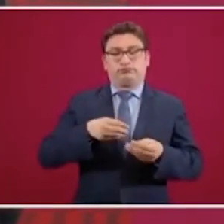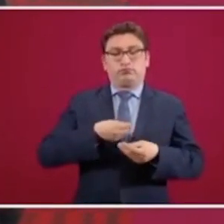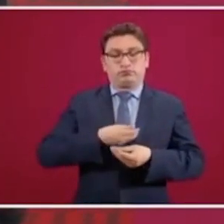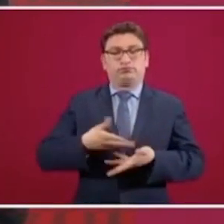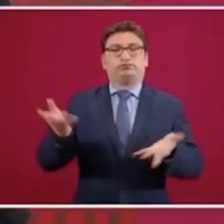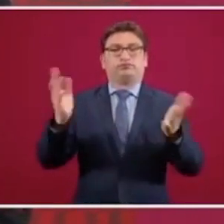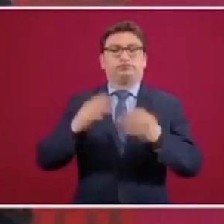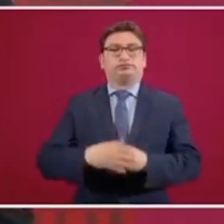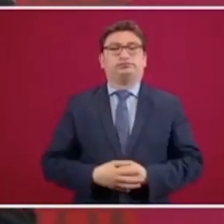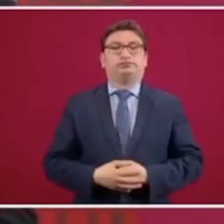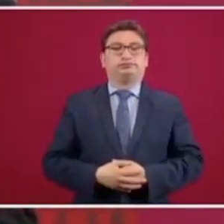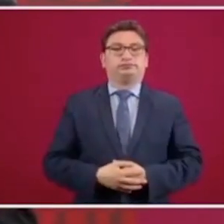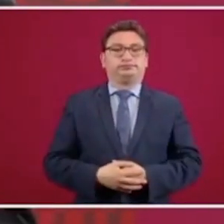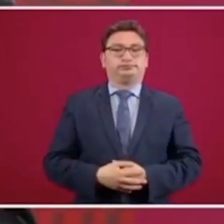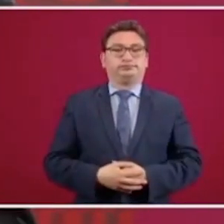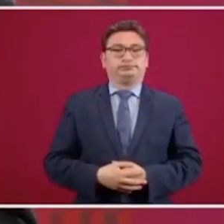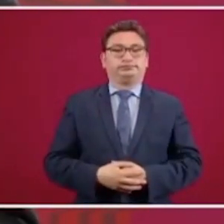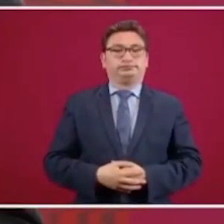fondos